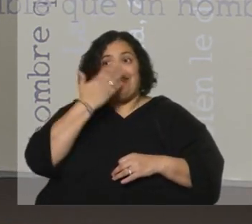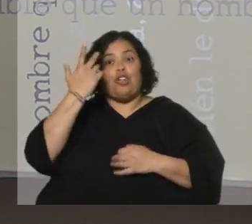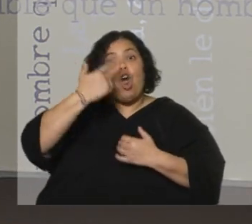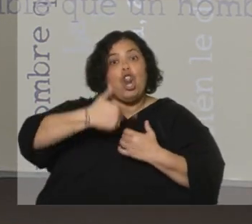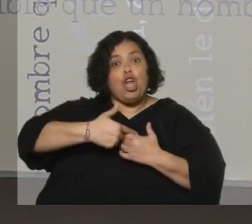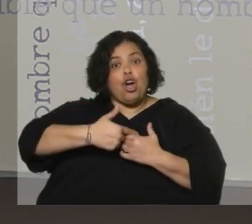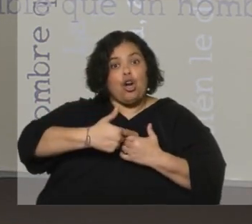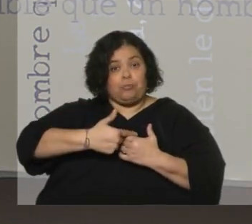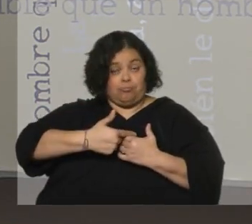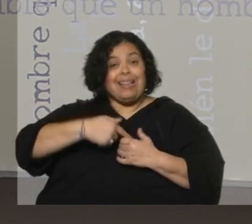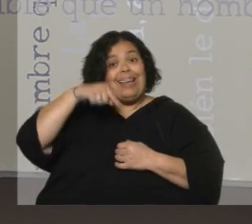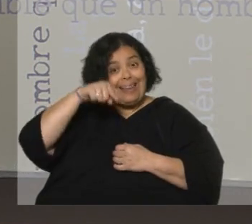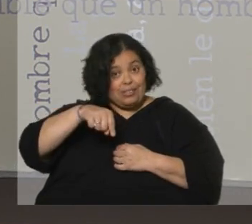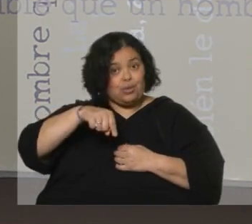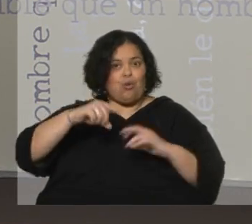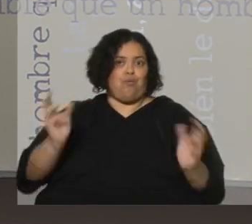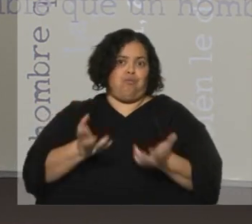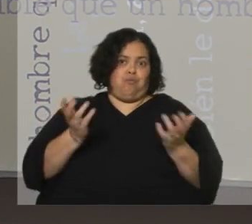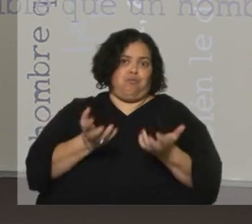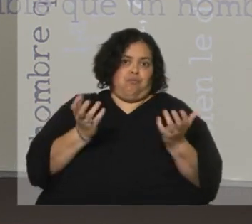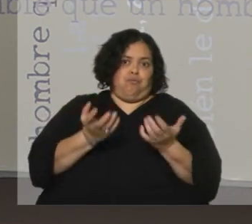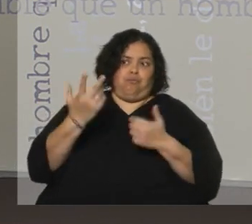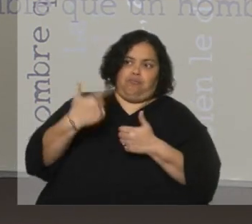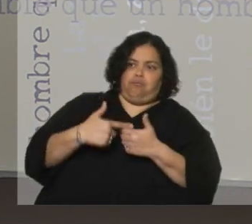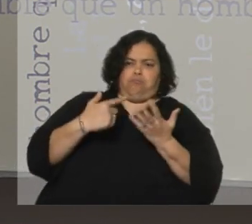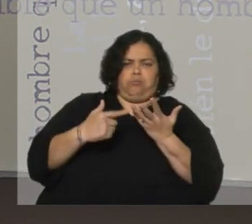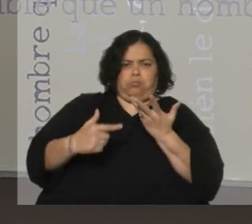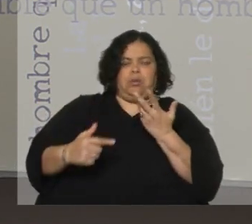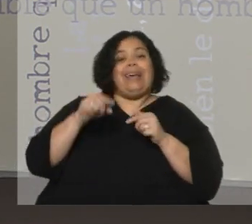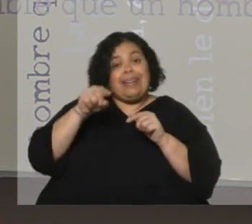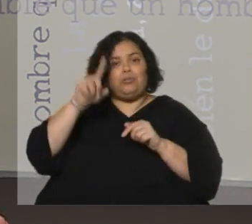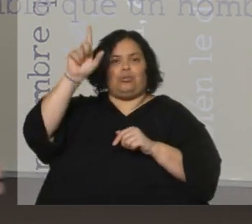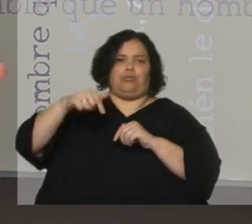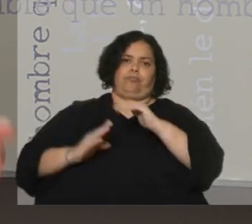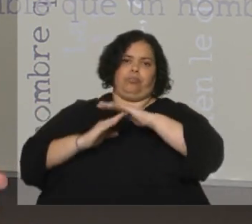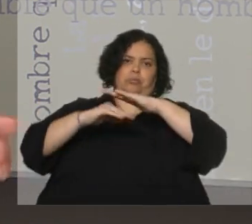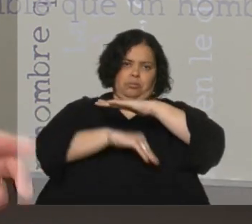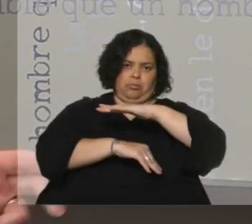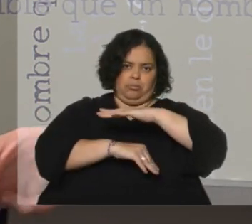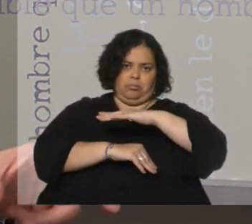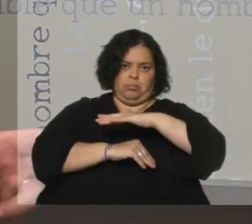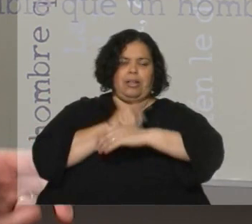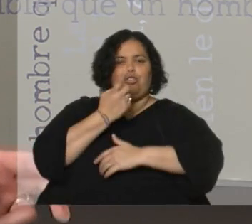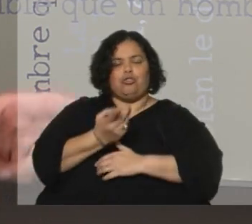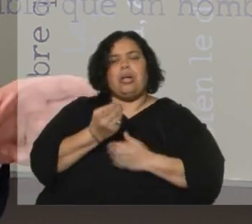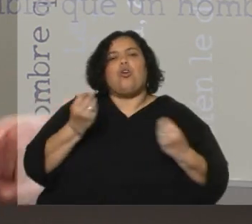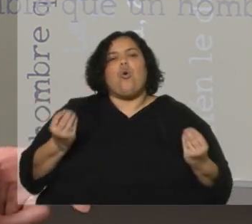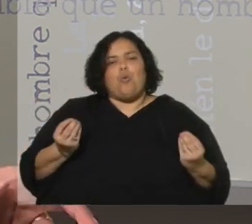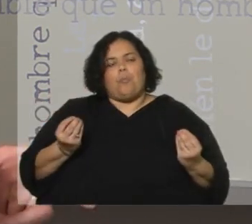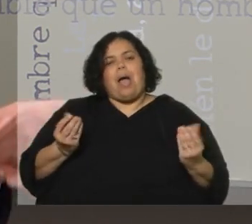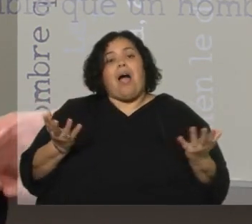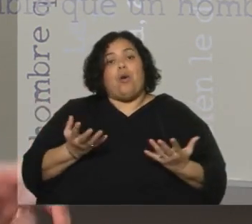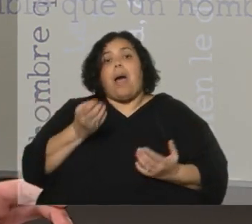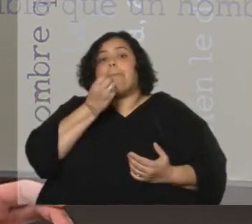No eso explica creo que el 80 90 de los gases de efecto invernadero podemos mitigar un poco con algo de